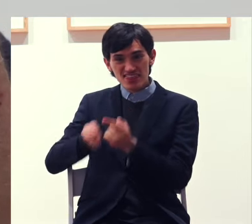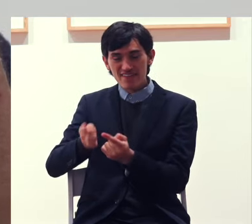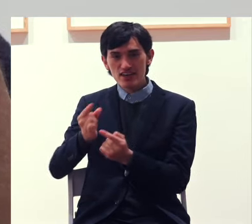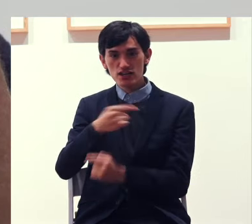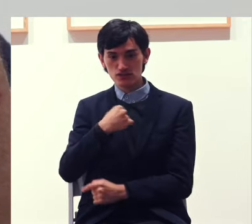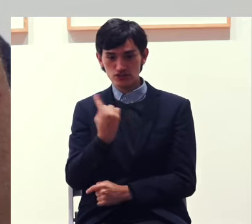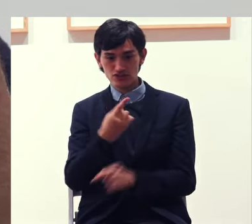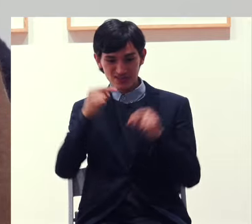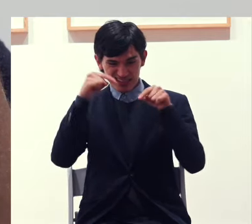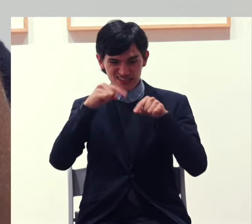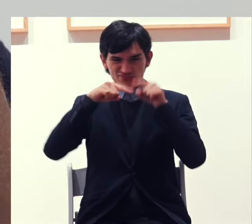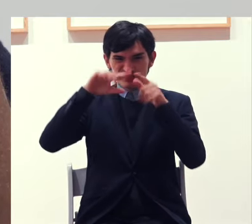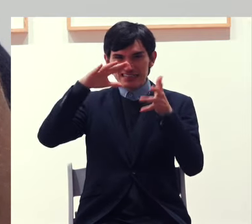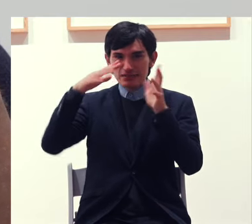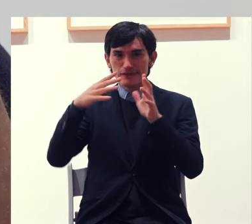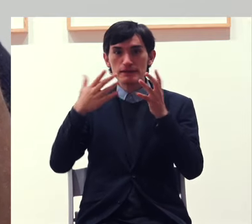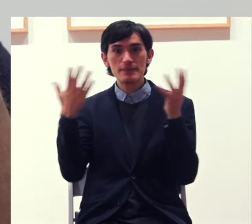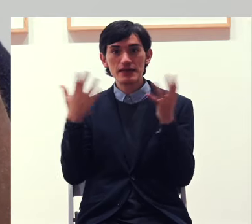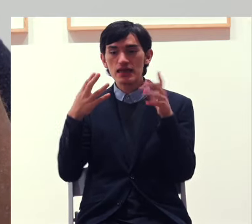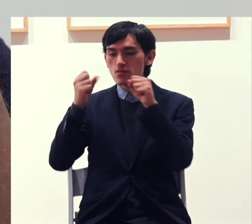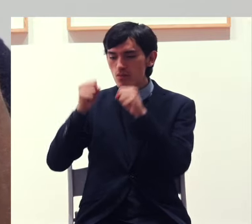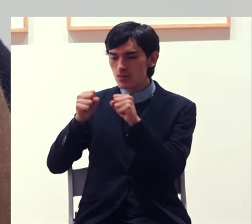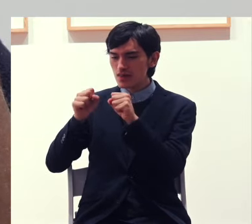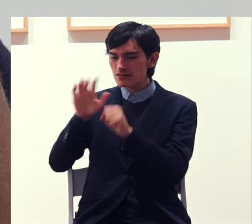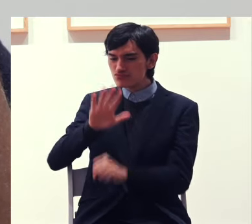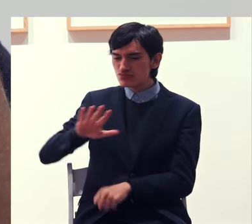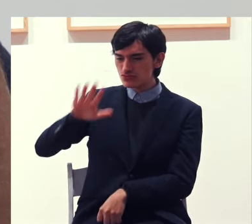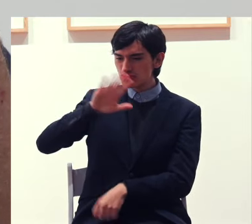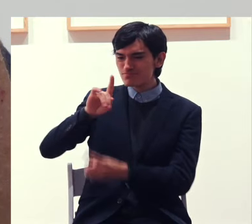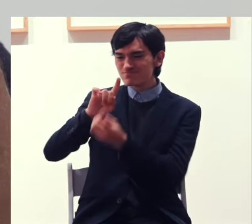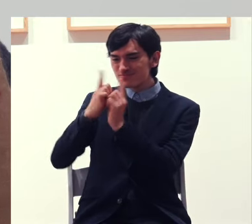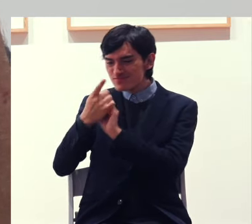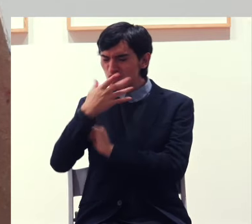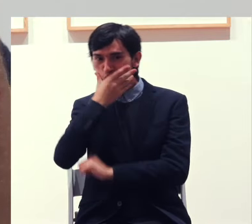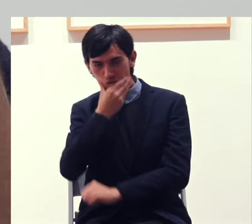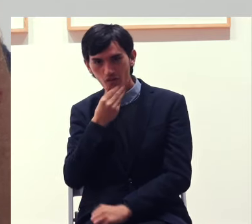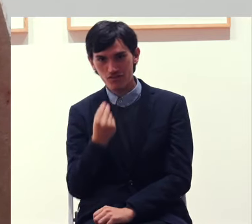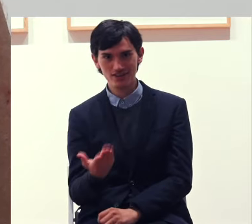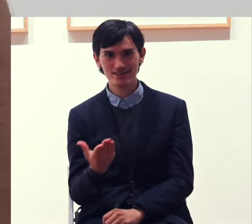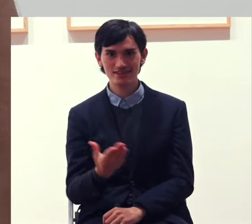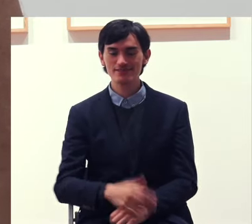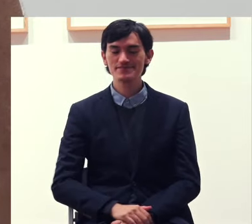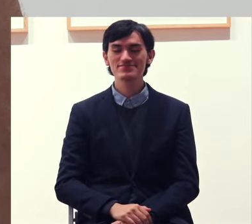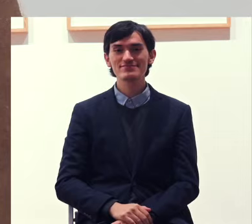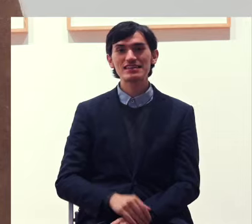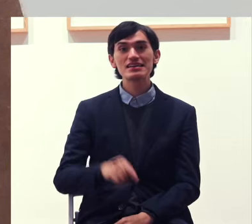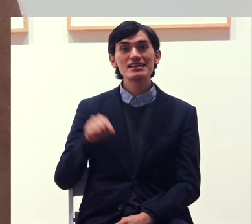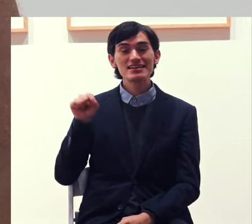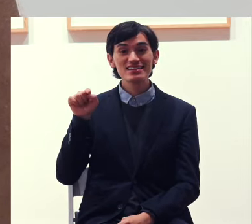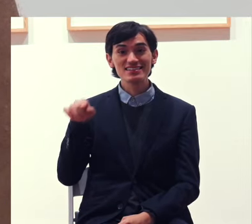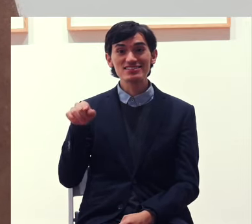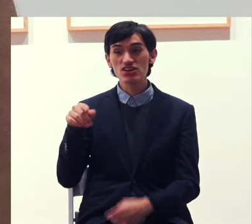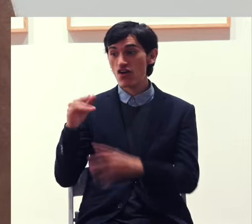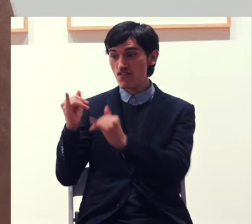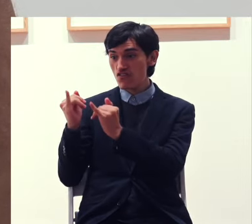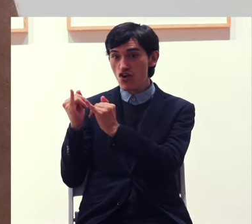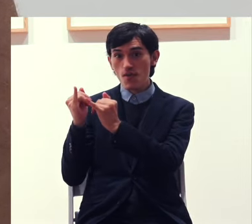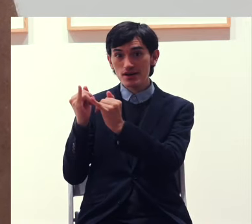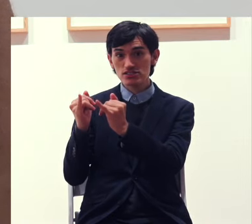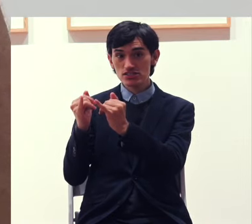que debe ser manipulada en nuestro mundo sensual para que alcance la categoría de apetecible. Se